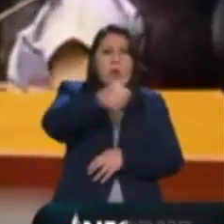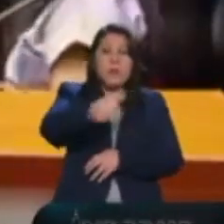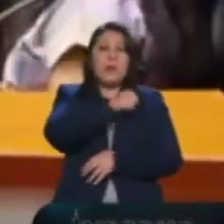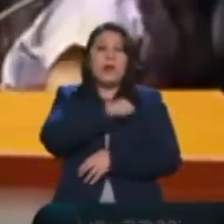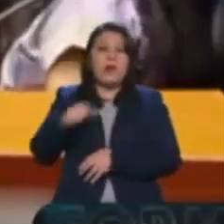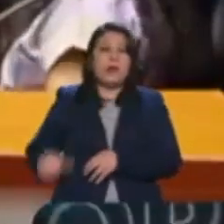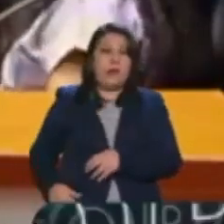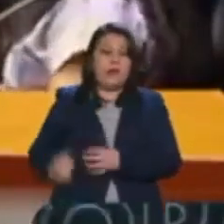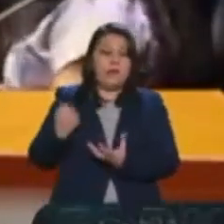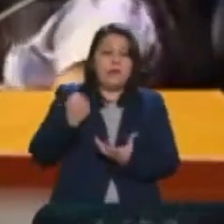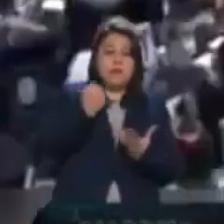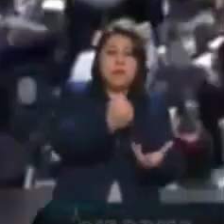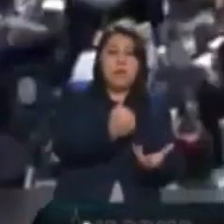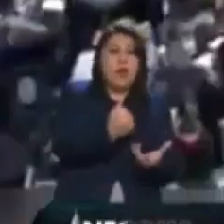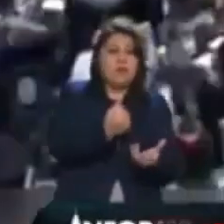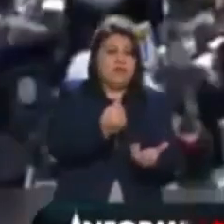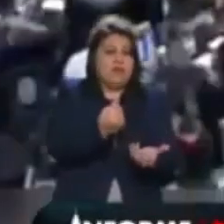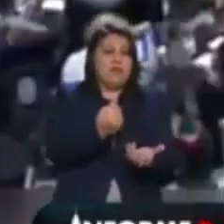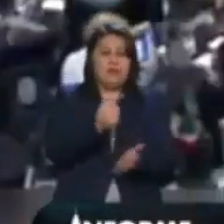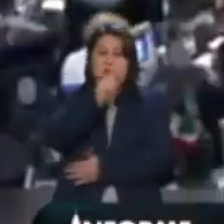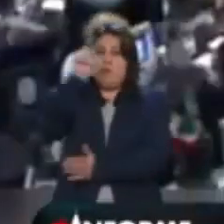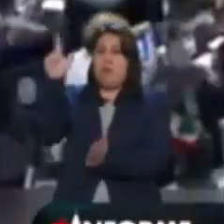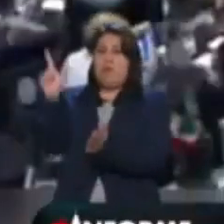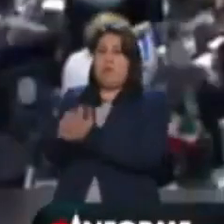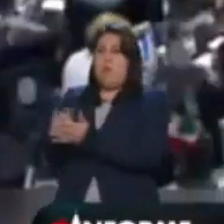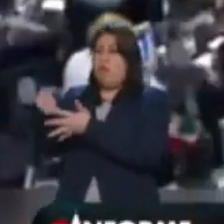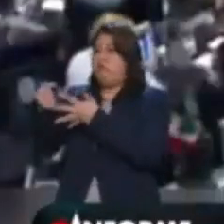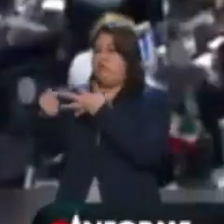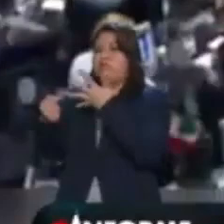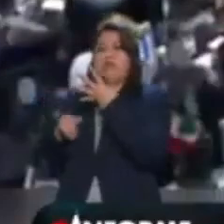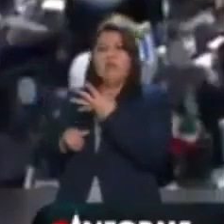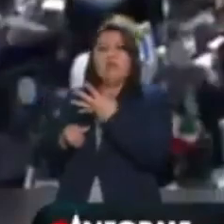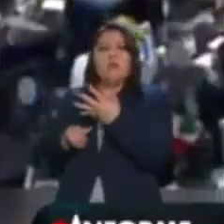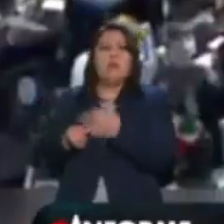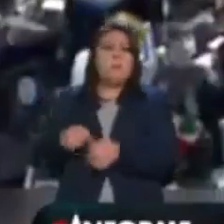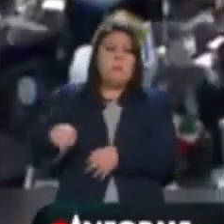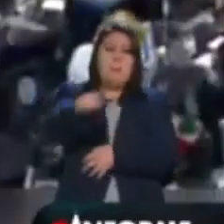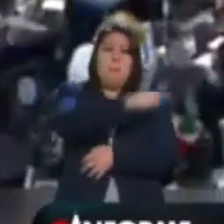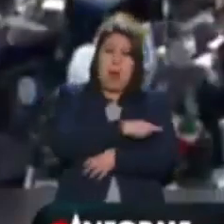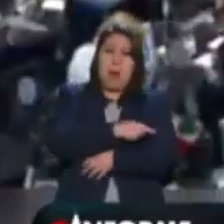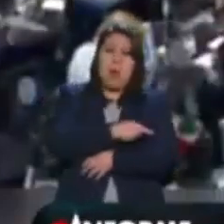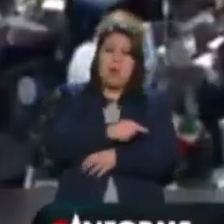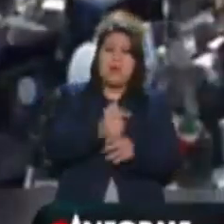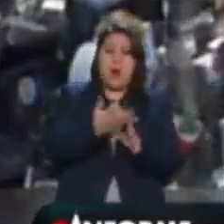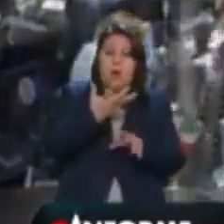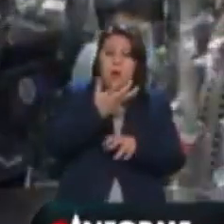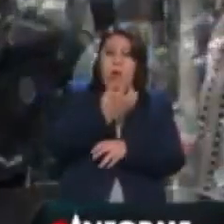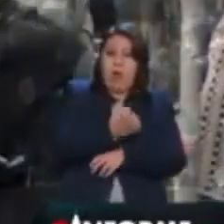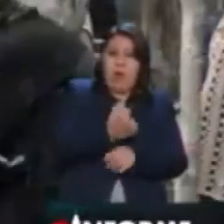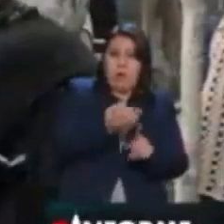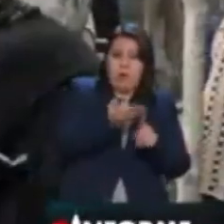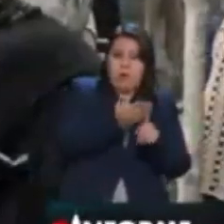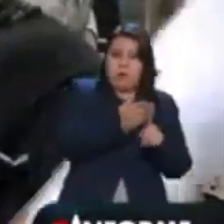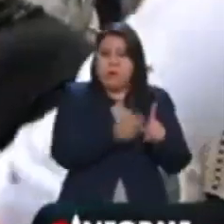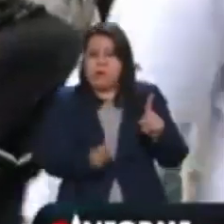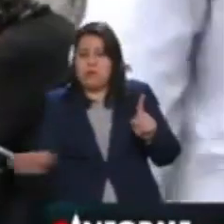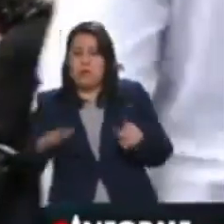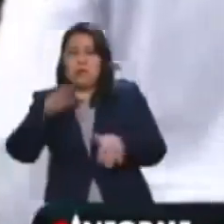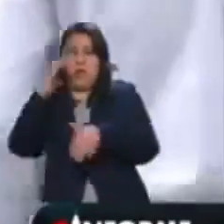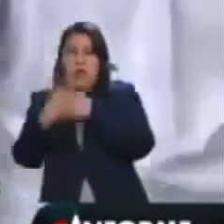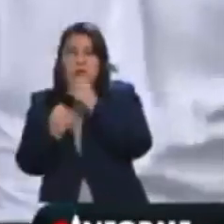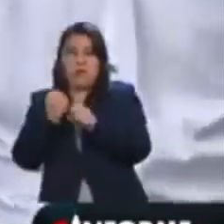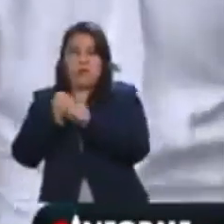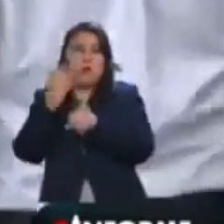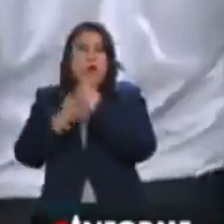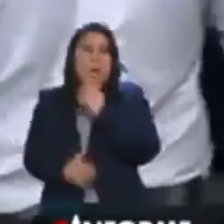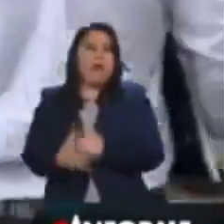lo estipulado, lo que permite a los nuevos alcaldes concluir el año con suficiencia presupuestal. Y es que no puede